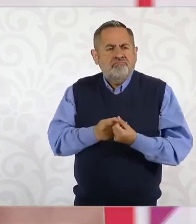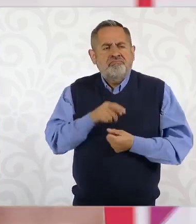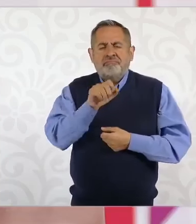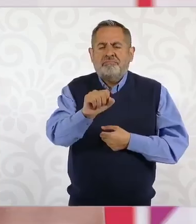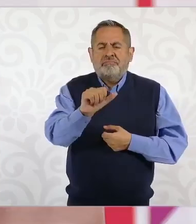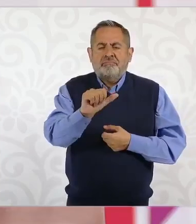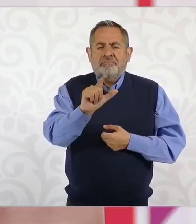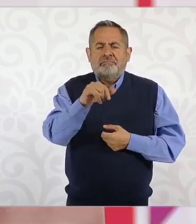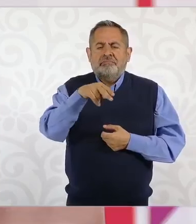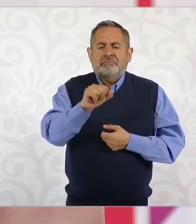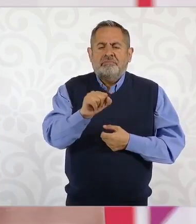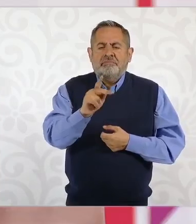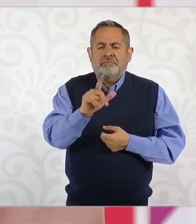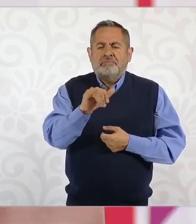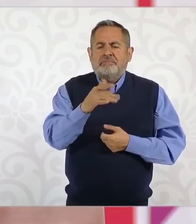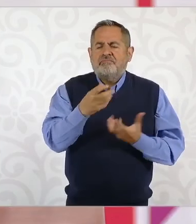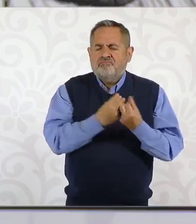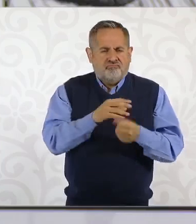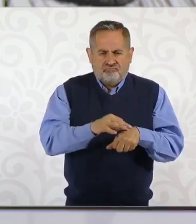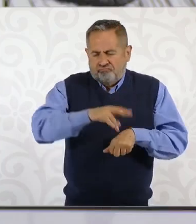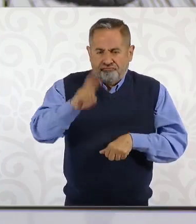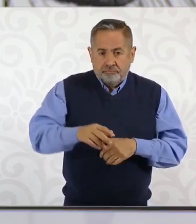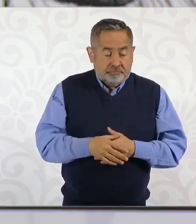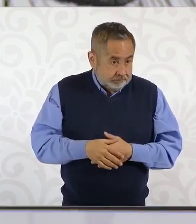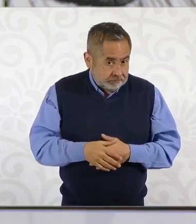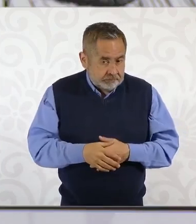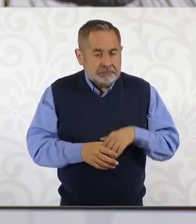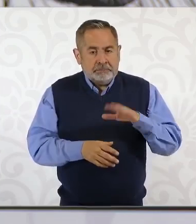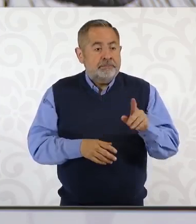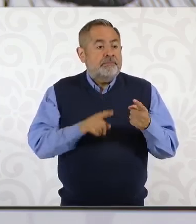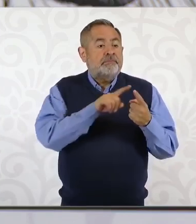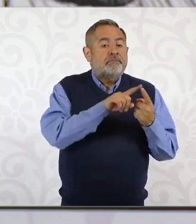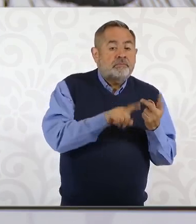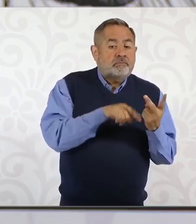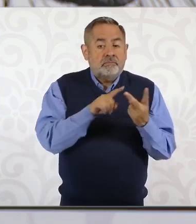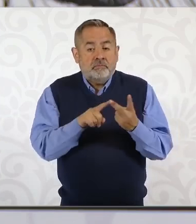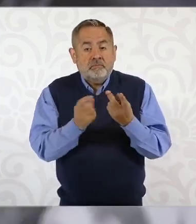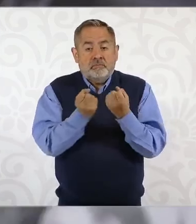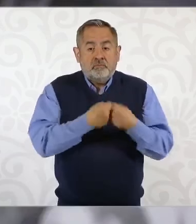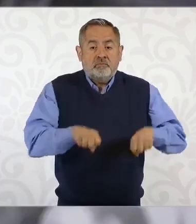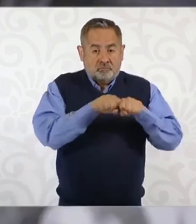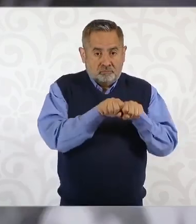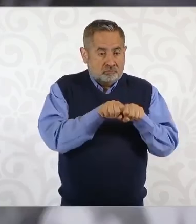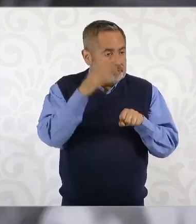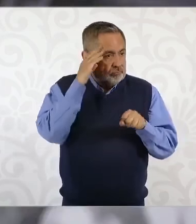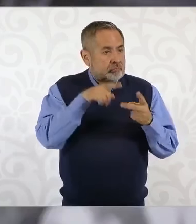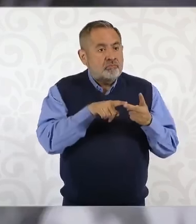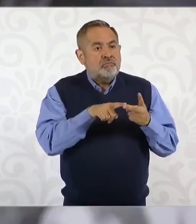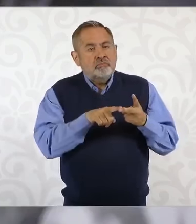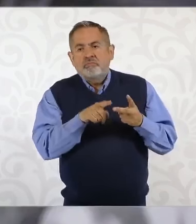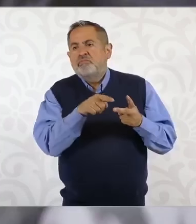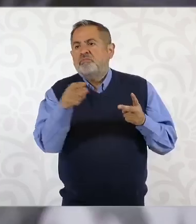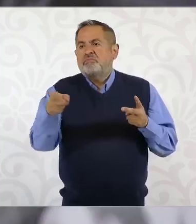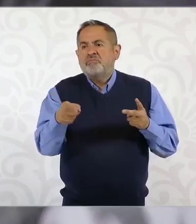Hechos. Lo otro, el socio, uno de los socios principales, es denunciado por feminicidio